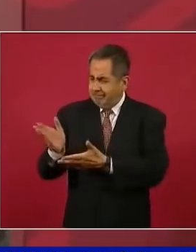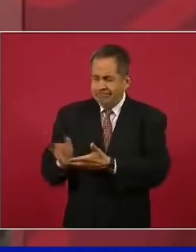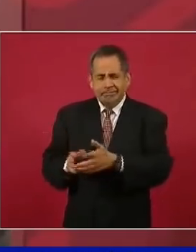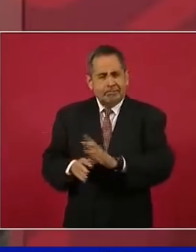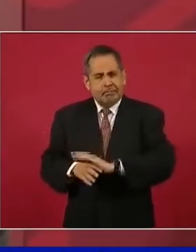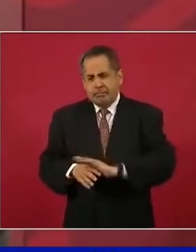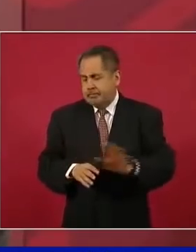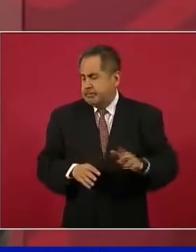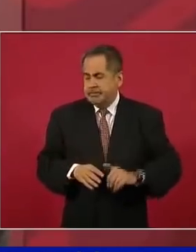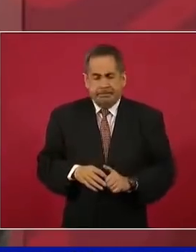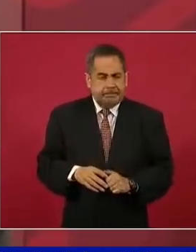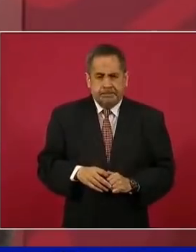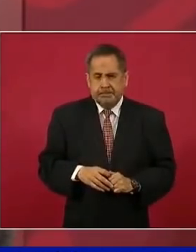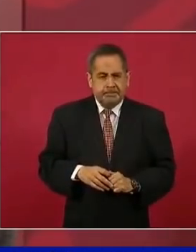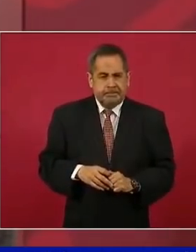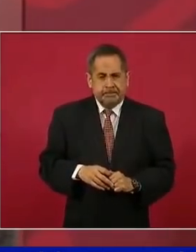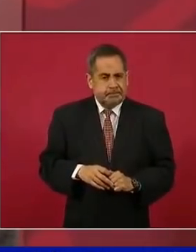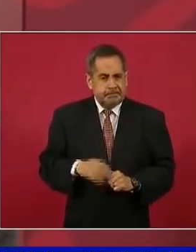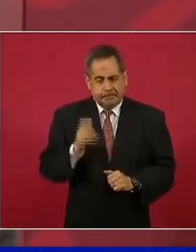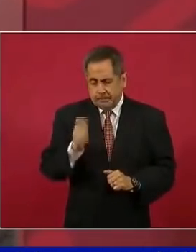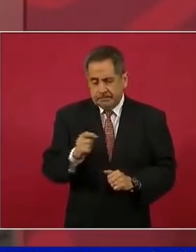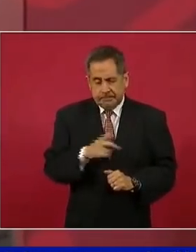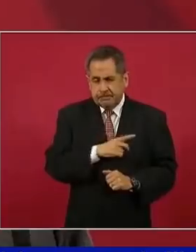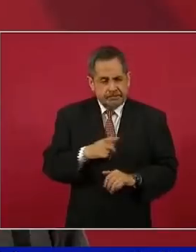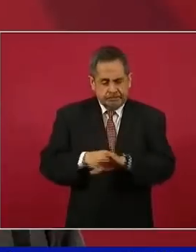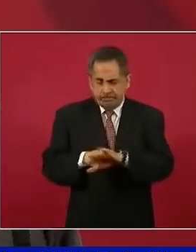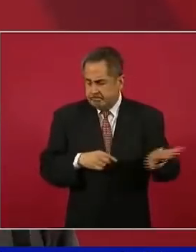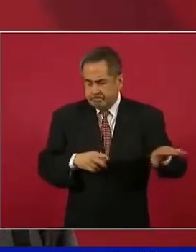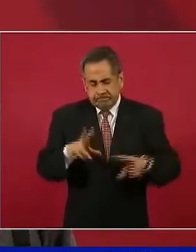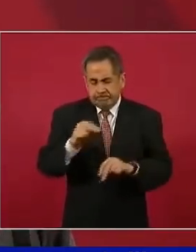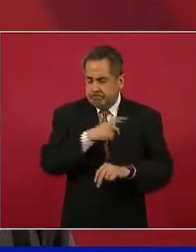Ya eso debe hacerse a un lado,